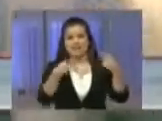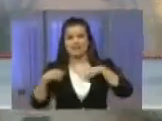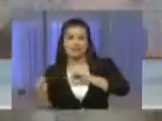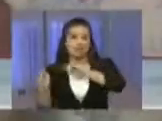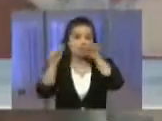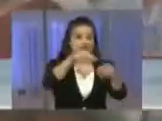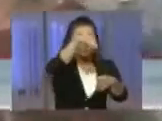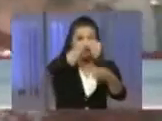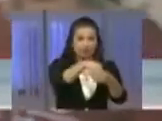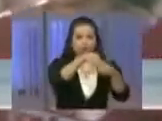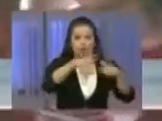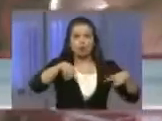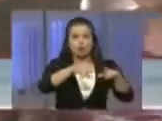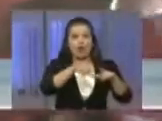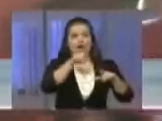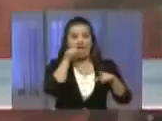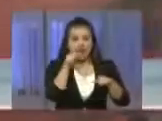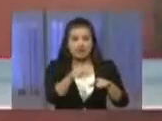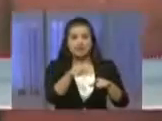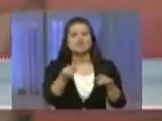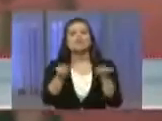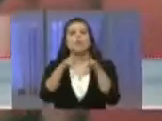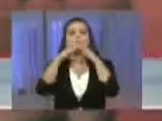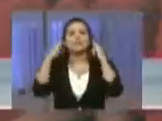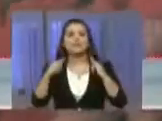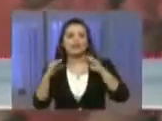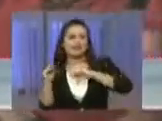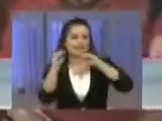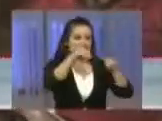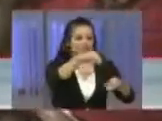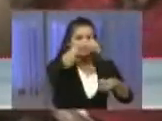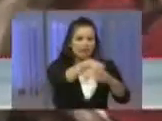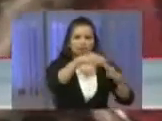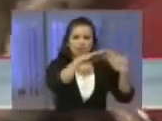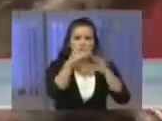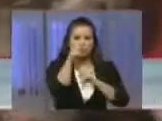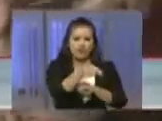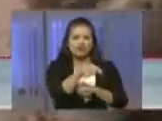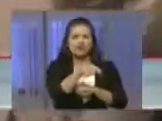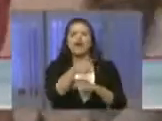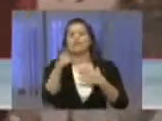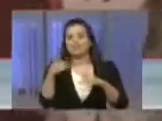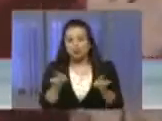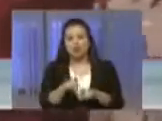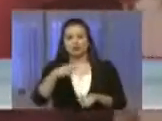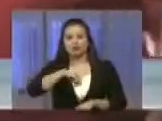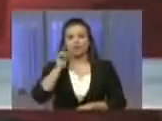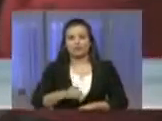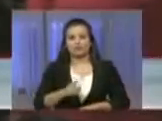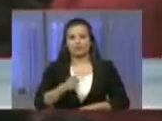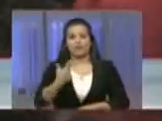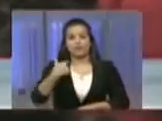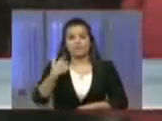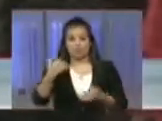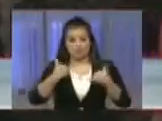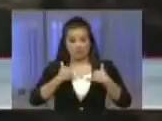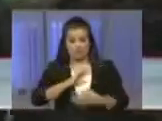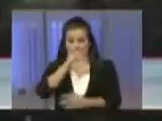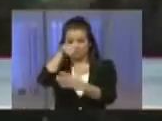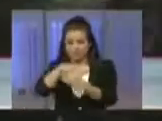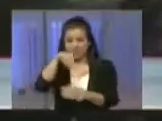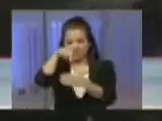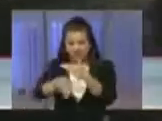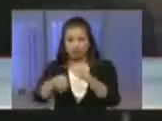allá y en el campo militar nosotros necesitamos para enfrentar el enemigo de la pobreza